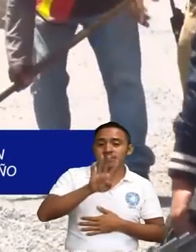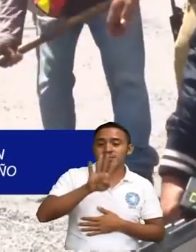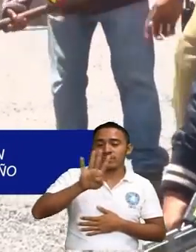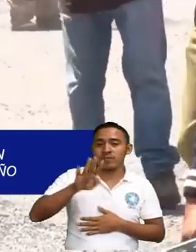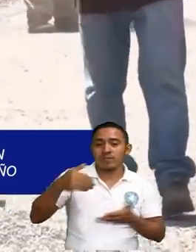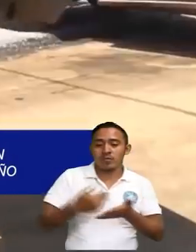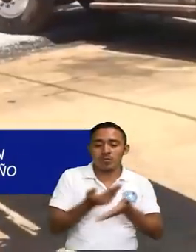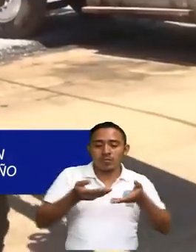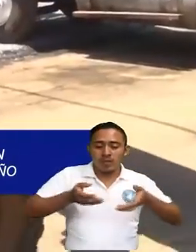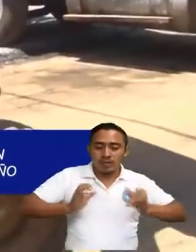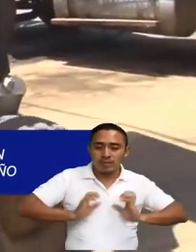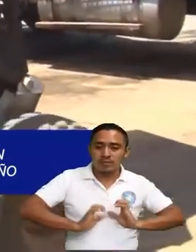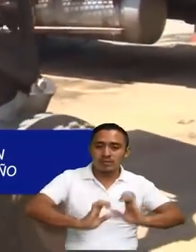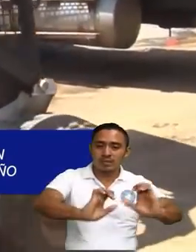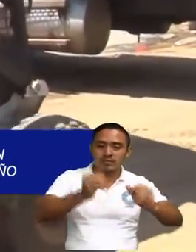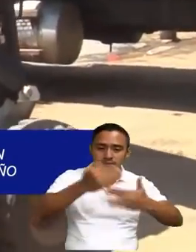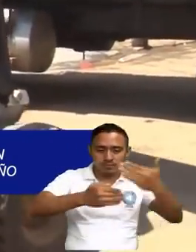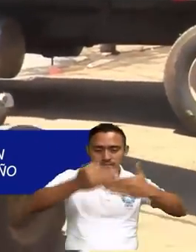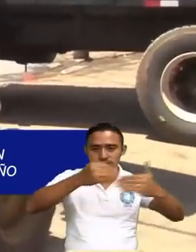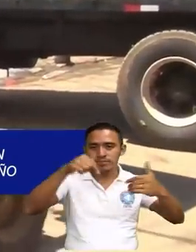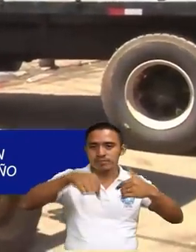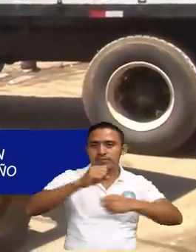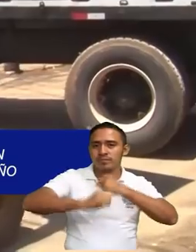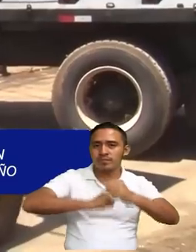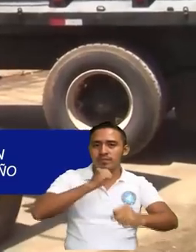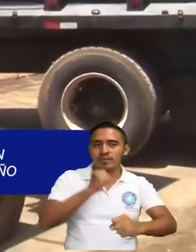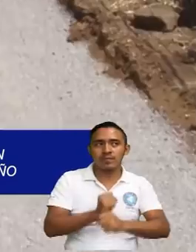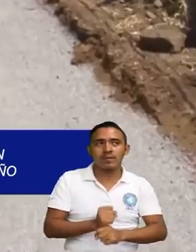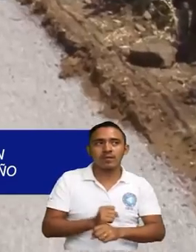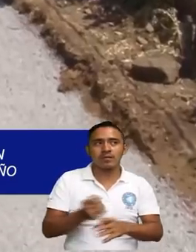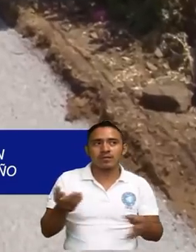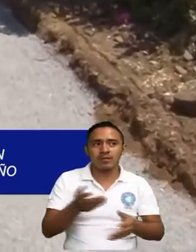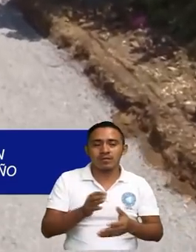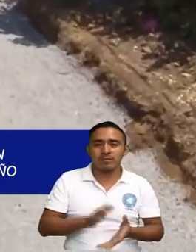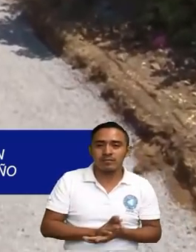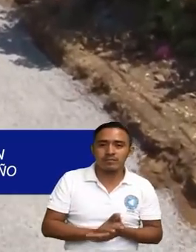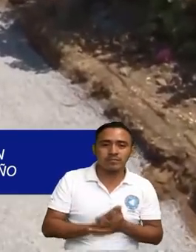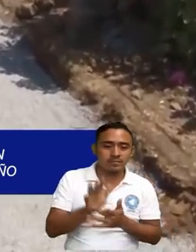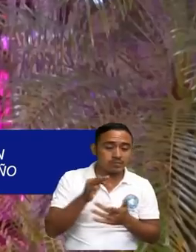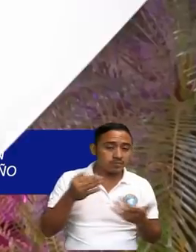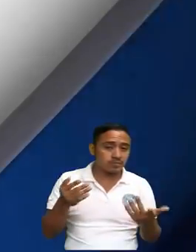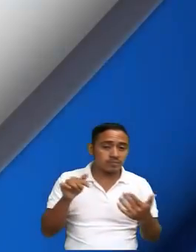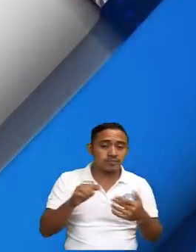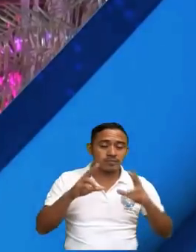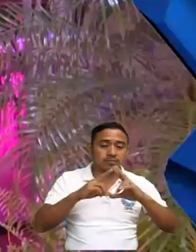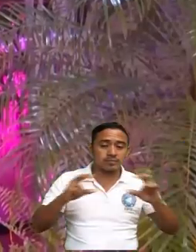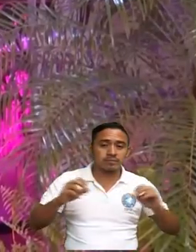Nuevas calles se han construido en lo que va del año en 130 municipios del país.